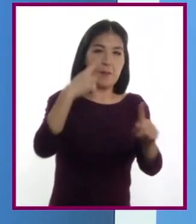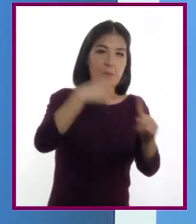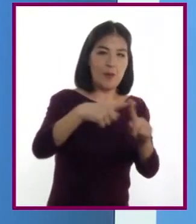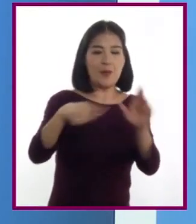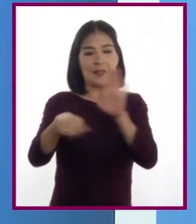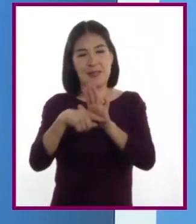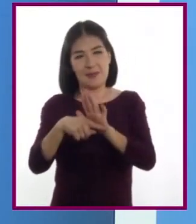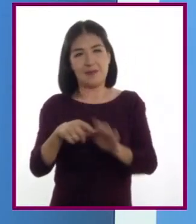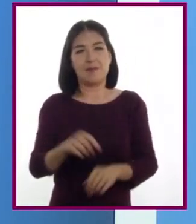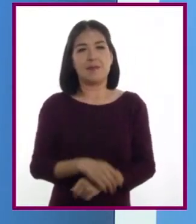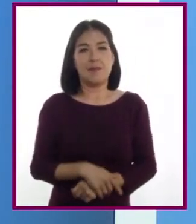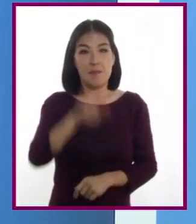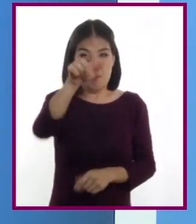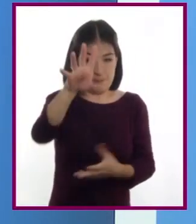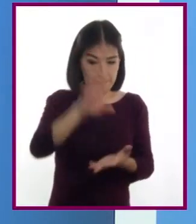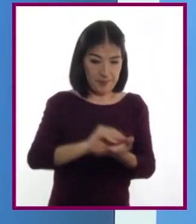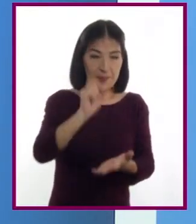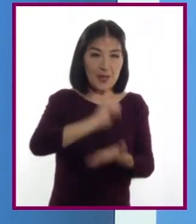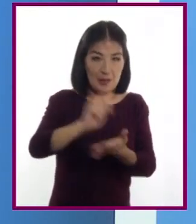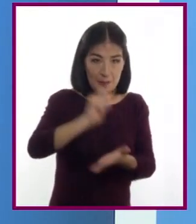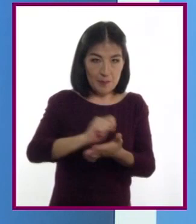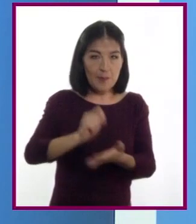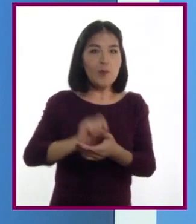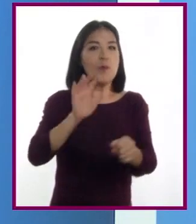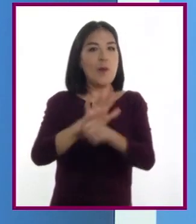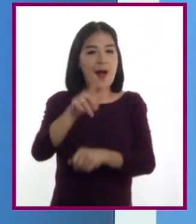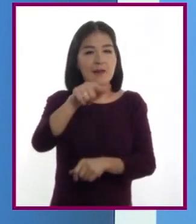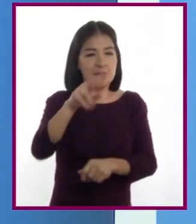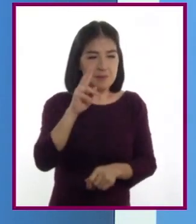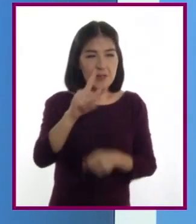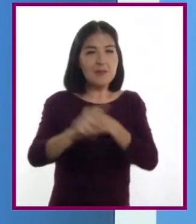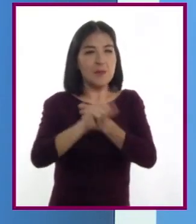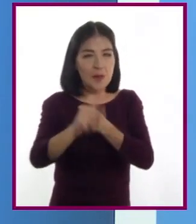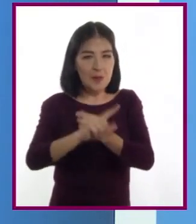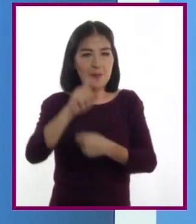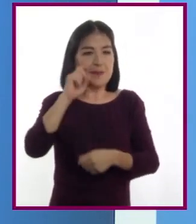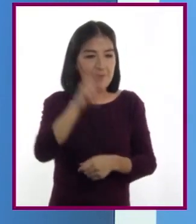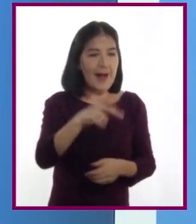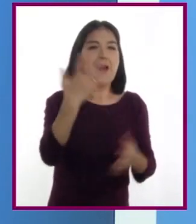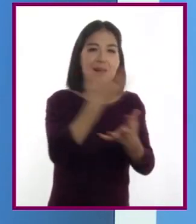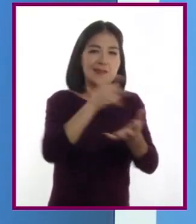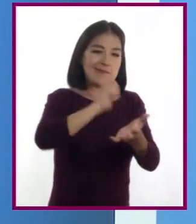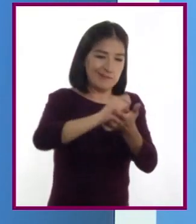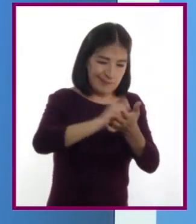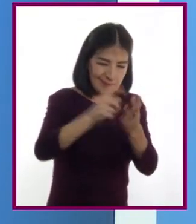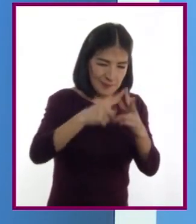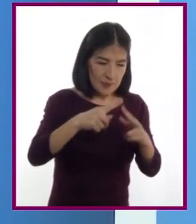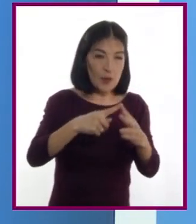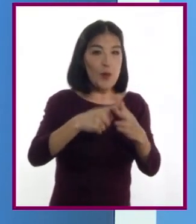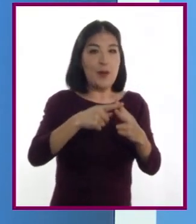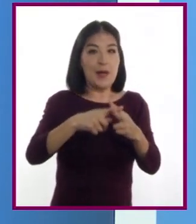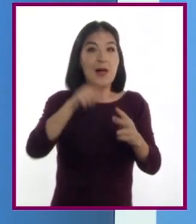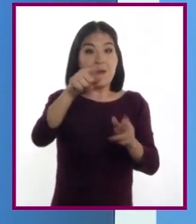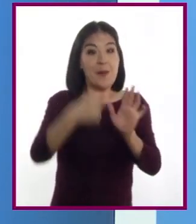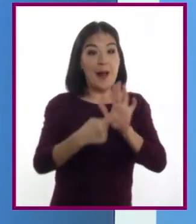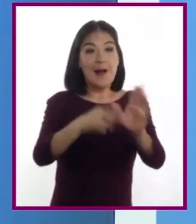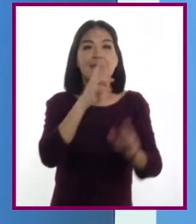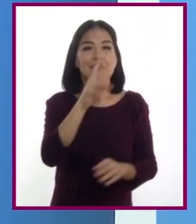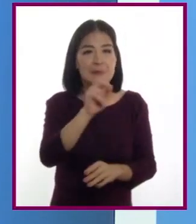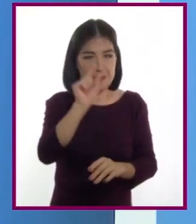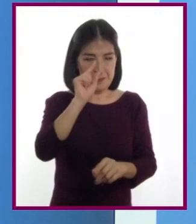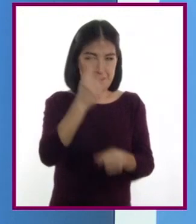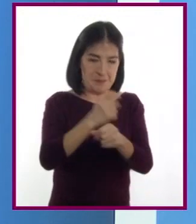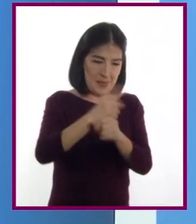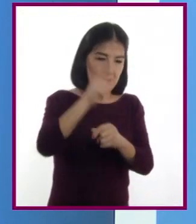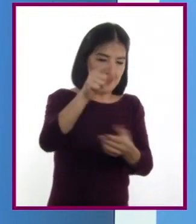negativos. Tomen nota de cada situación e intenten resolverla antes de que se den las respuestas.